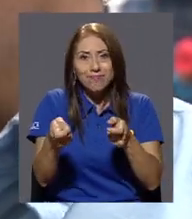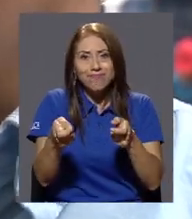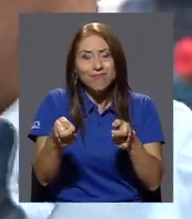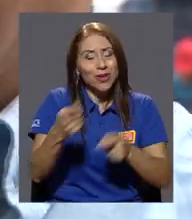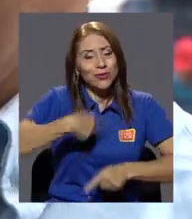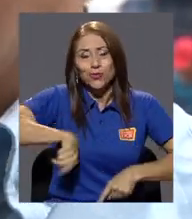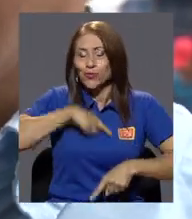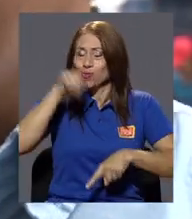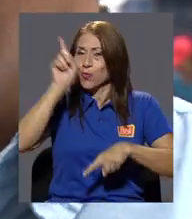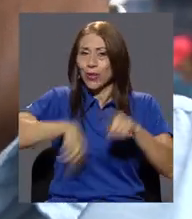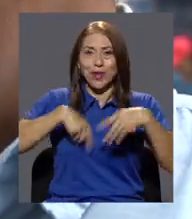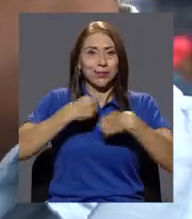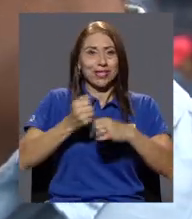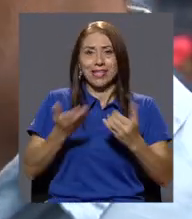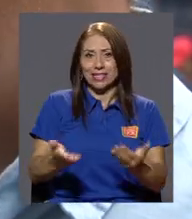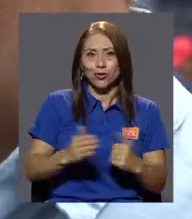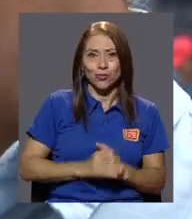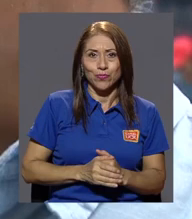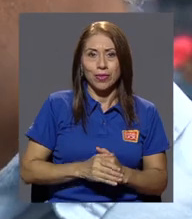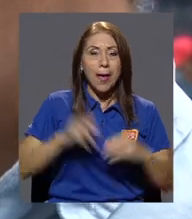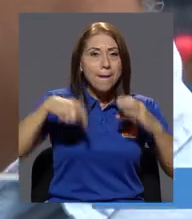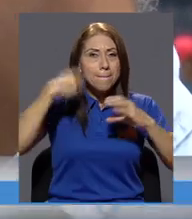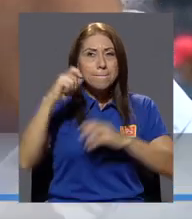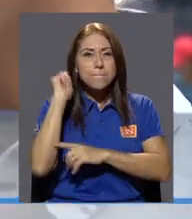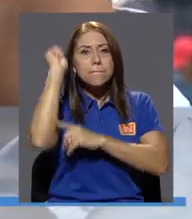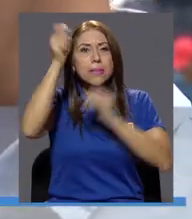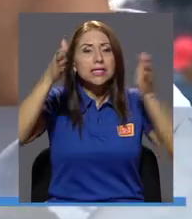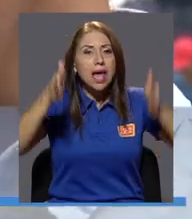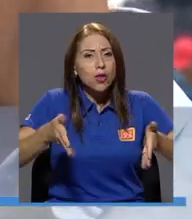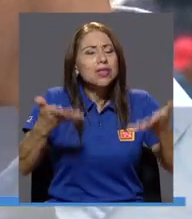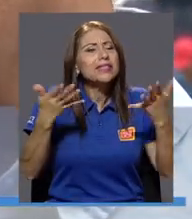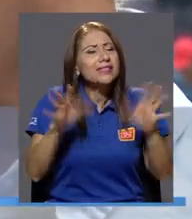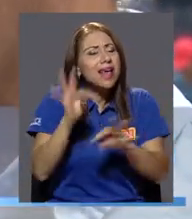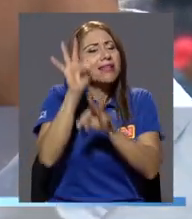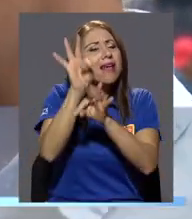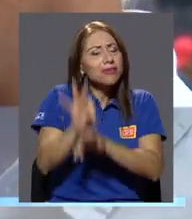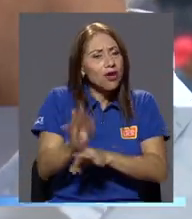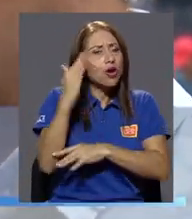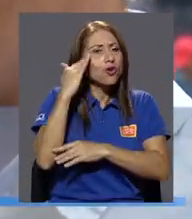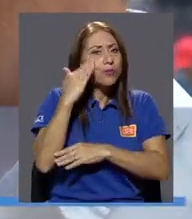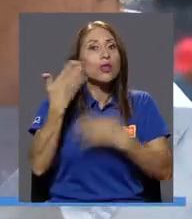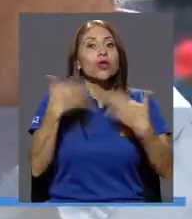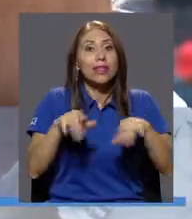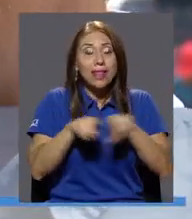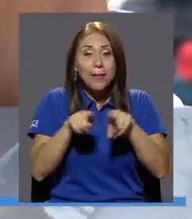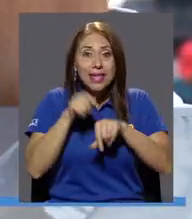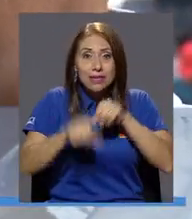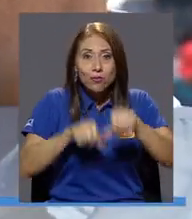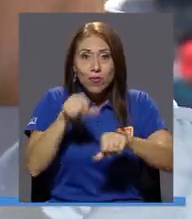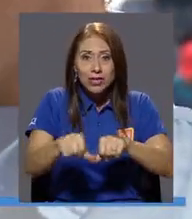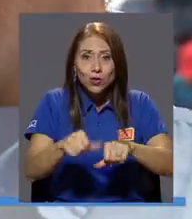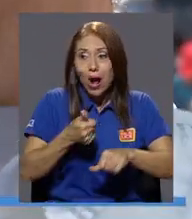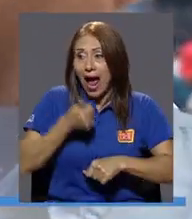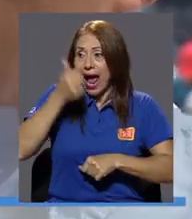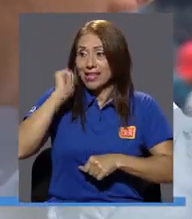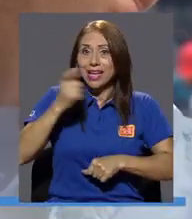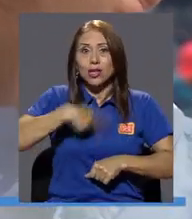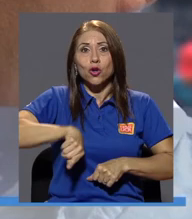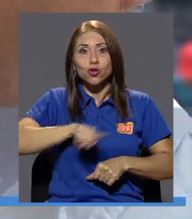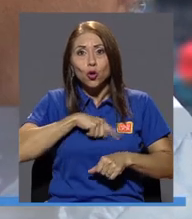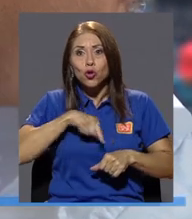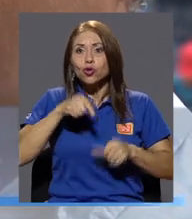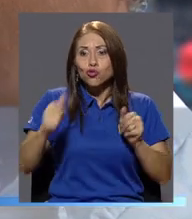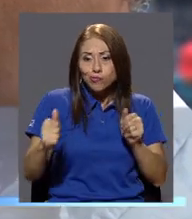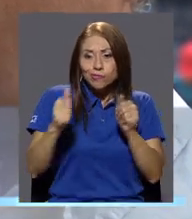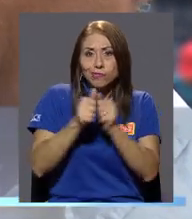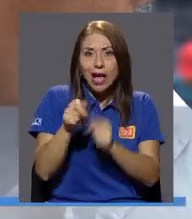no es posible realizarse. Los pescadores tienen mucho conocimiento tradicional, tienen un gran esfuerzo. Ayer estuvimos en una base de operaciones que